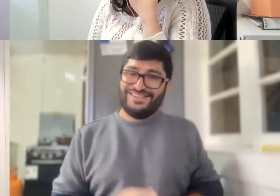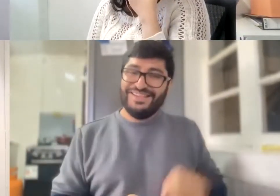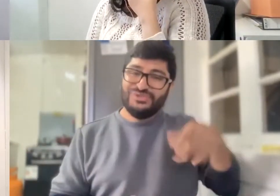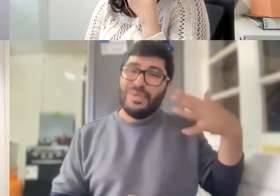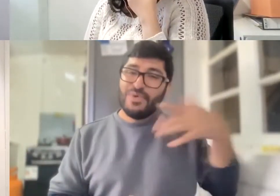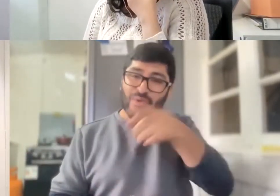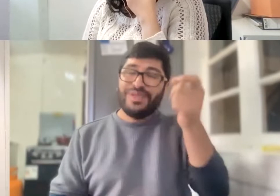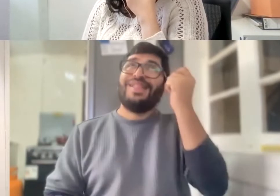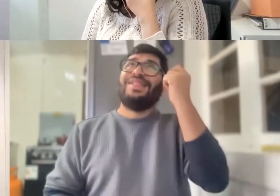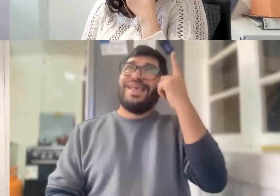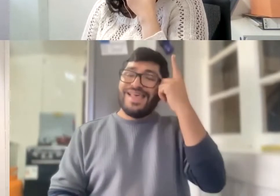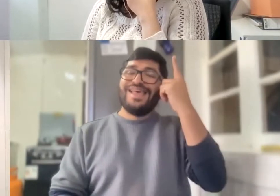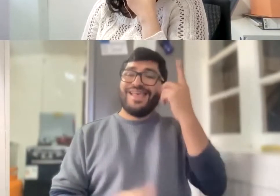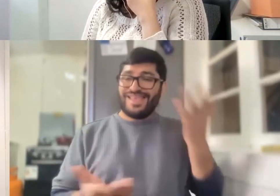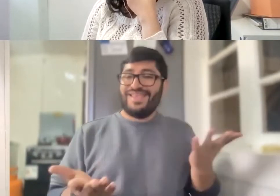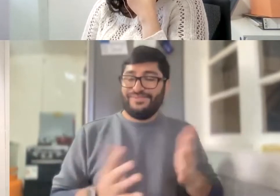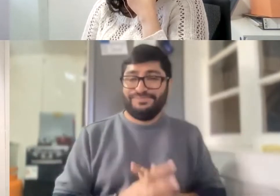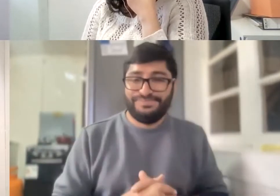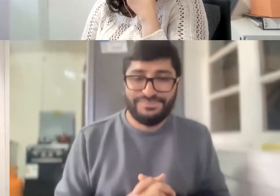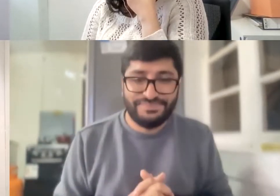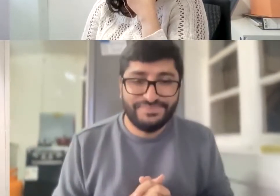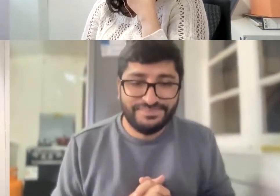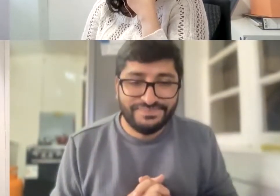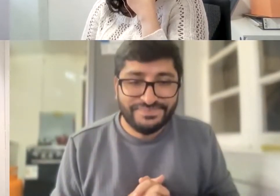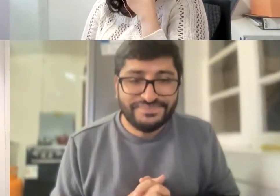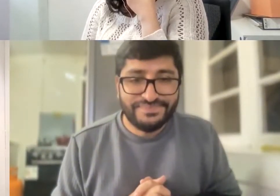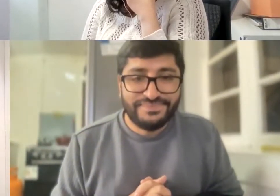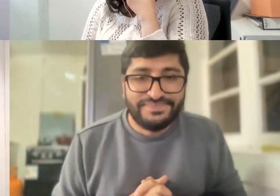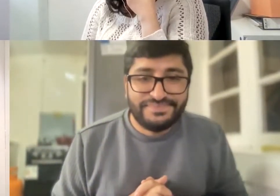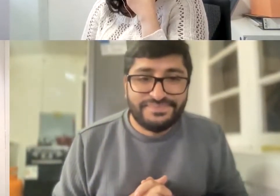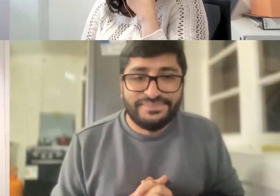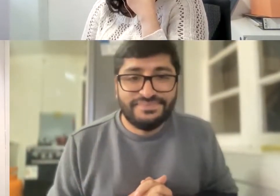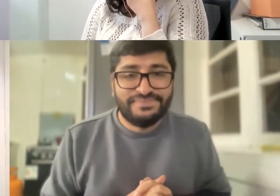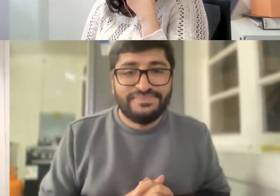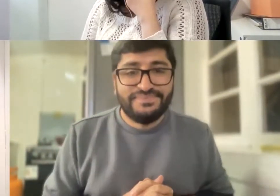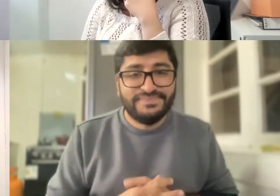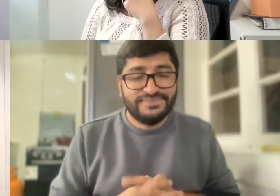entiende. Pero la lengua de señas es diferente, entonces es muy importante entender y respetar como eso.